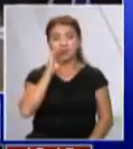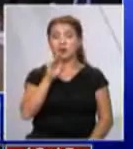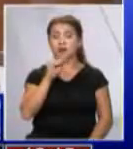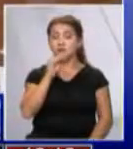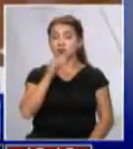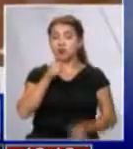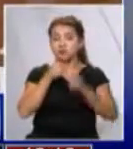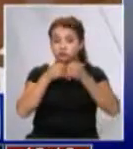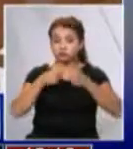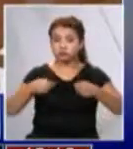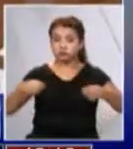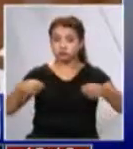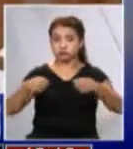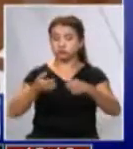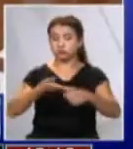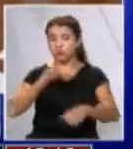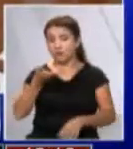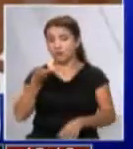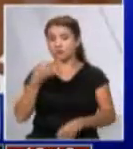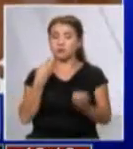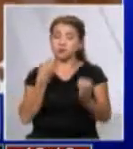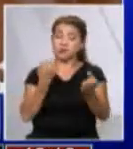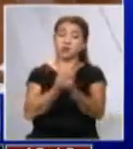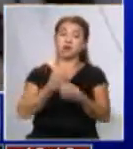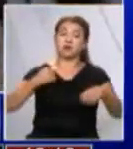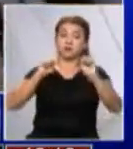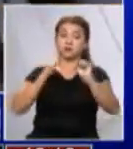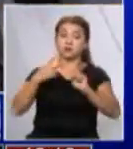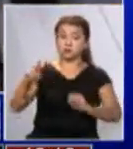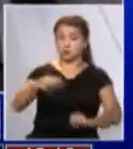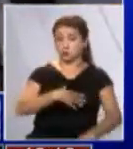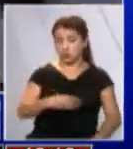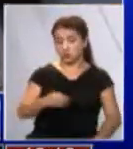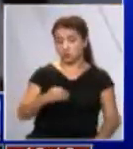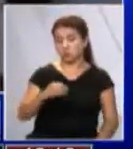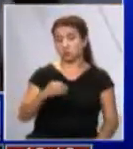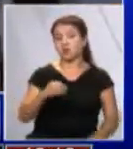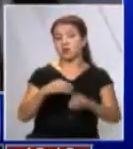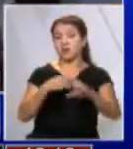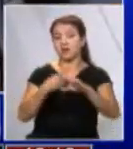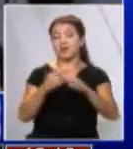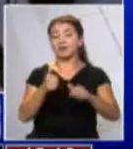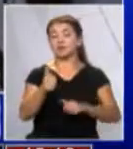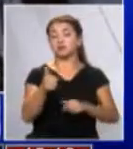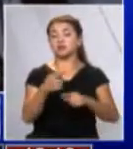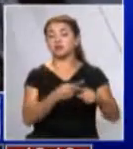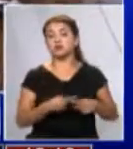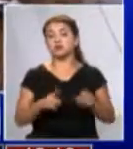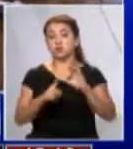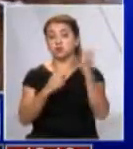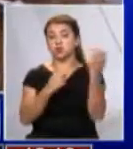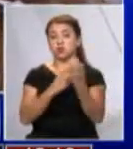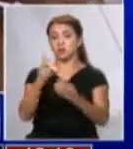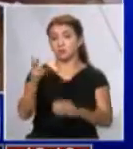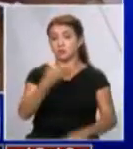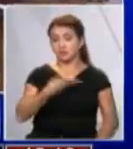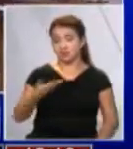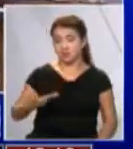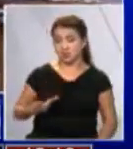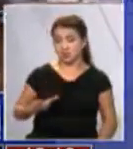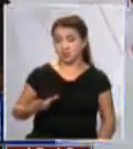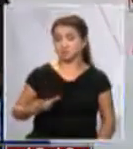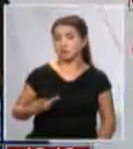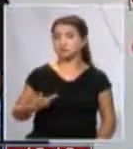punto de prensa donde se refirió a la salida de su hijo Sebastián Dávalos, el exdirector sociocultural de la presidencia,